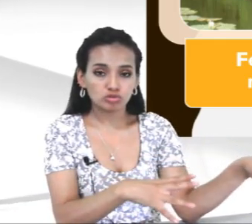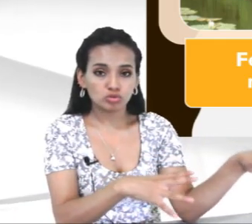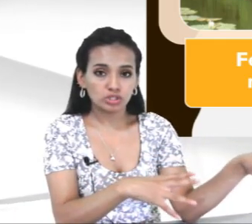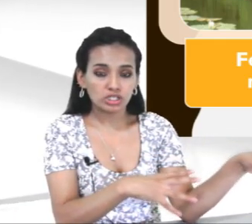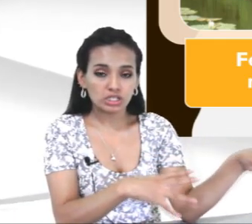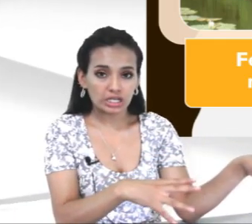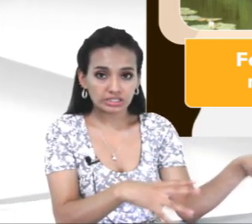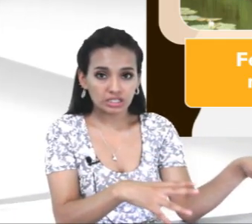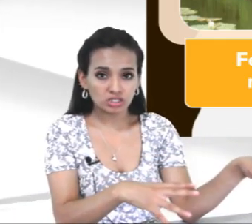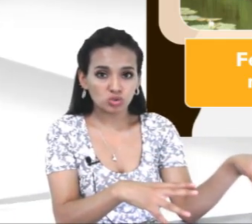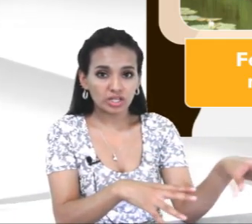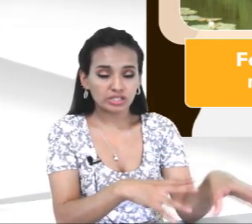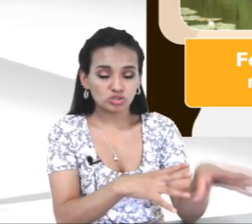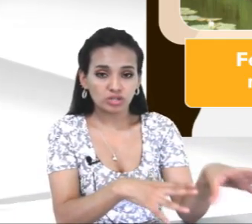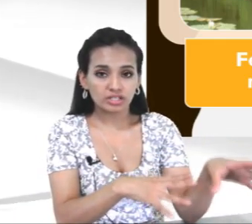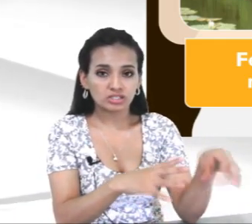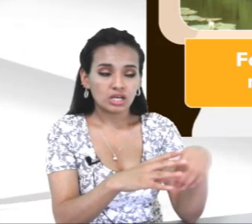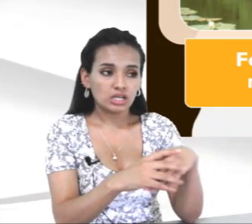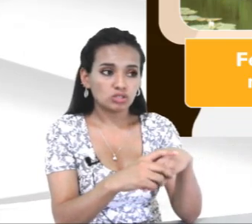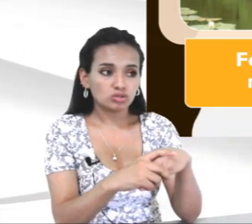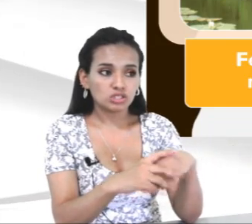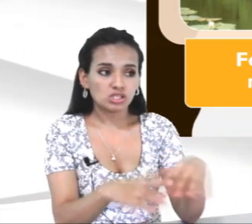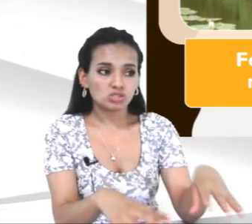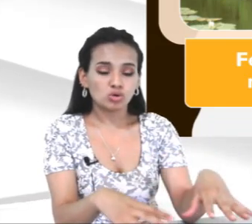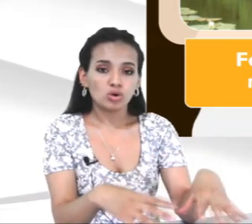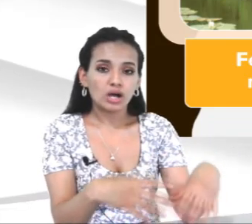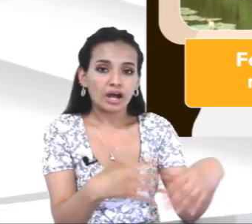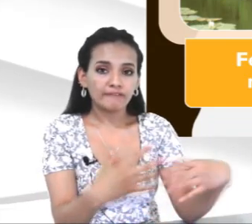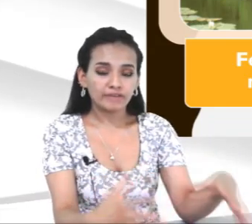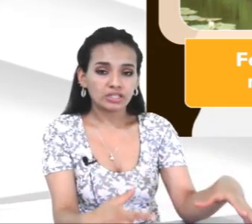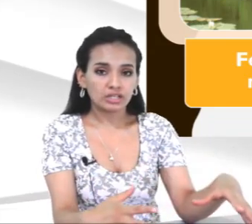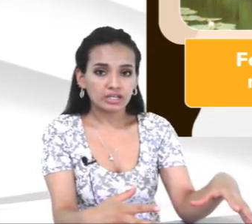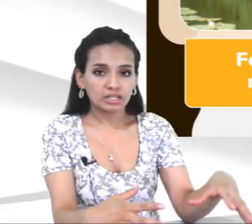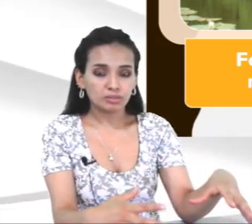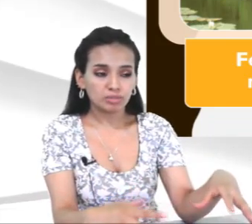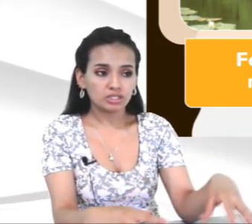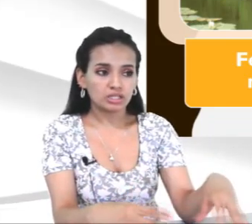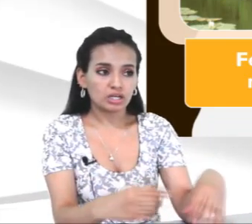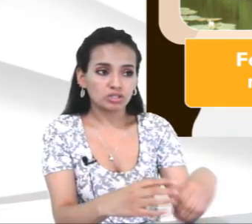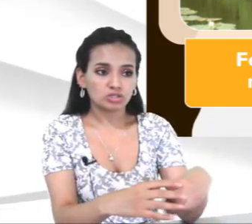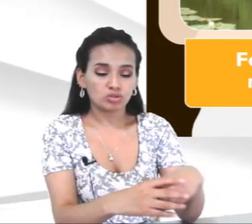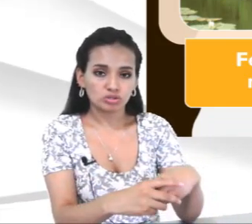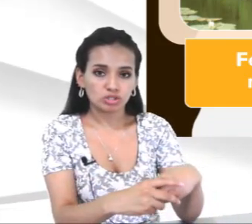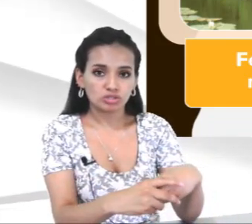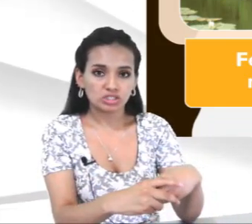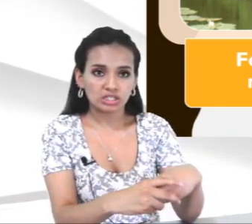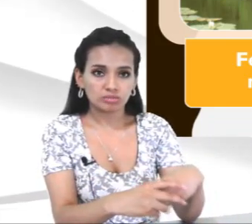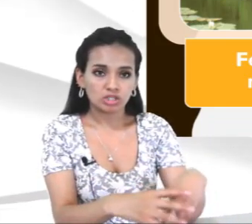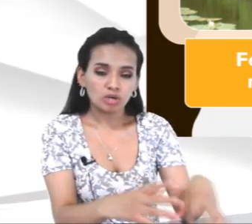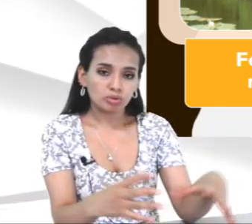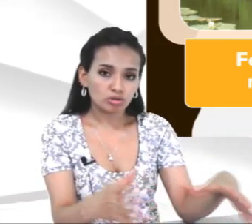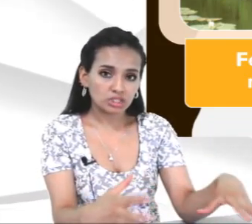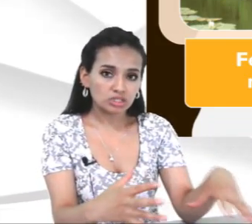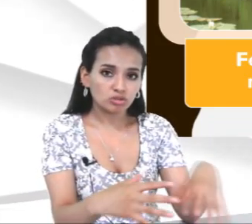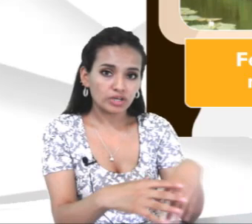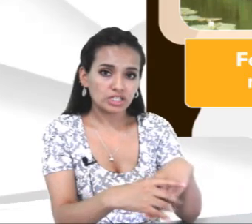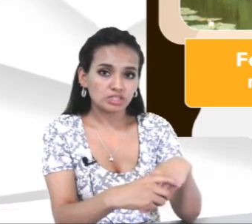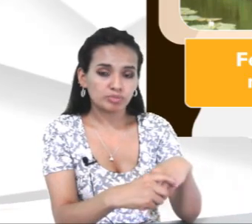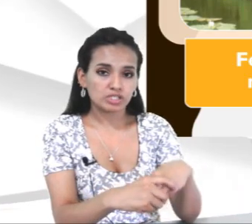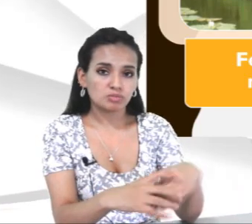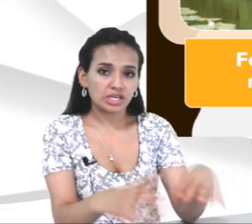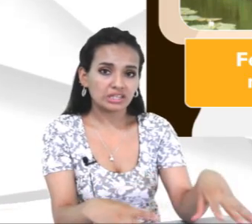él construye las grandes ciudades entonces esto afecta grandemente a lo que son los ecosistemas por lo tanto